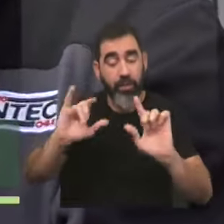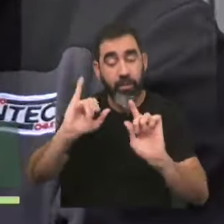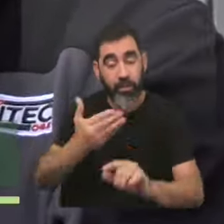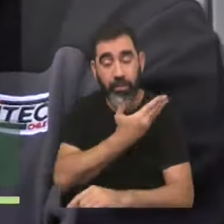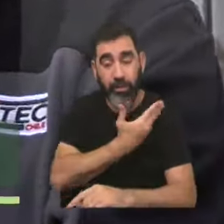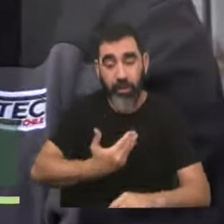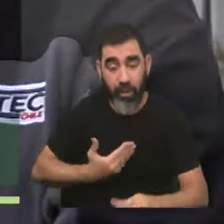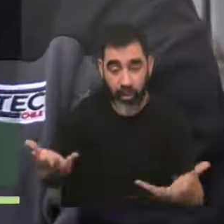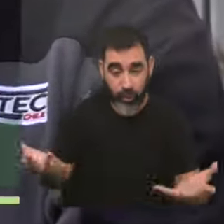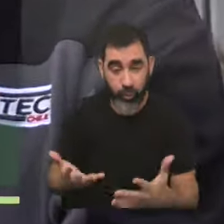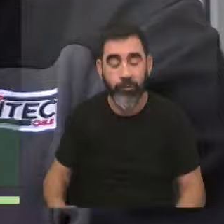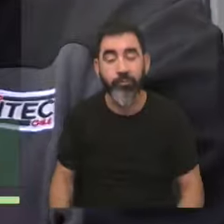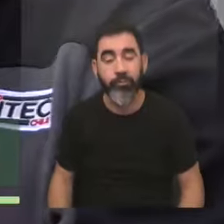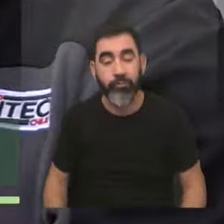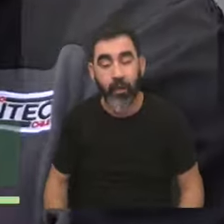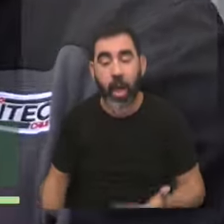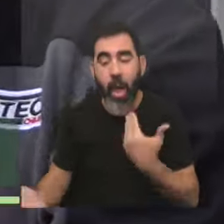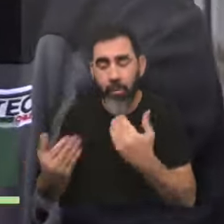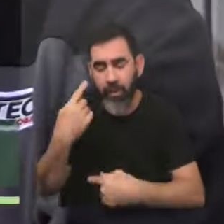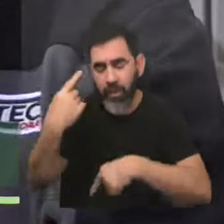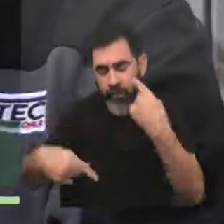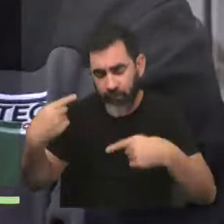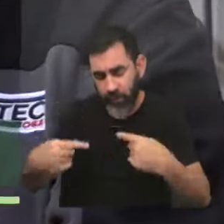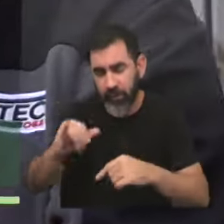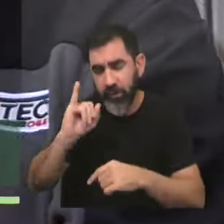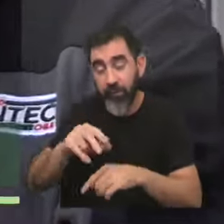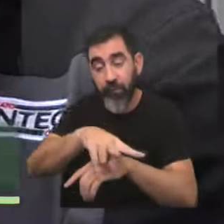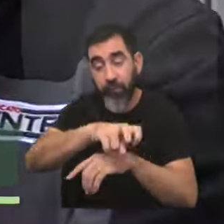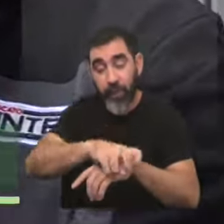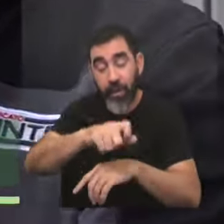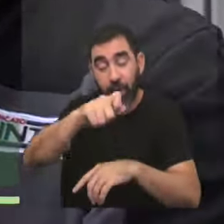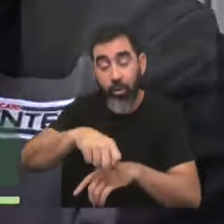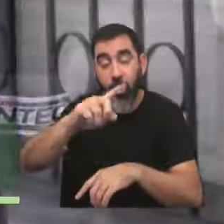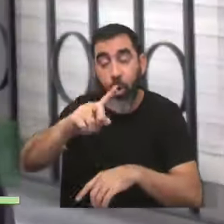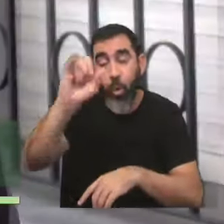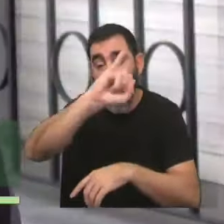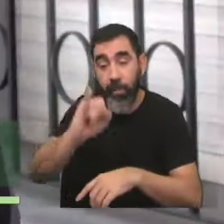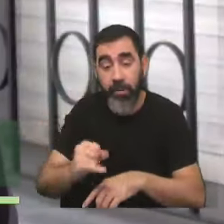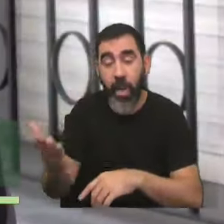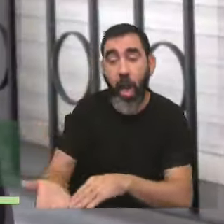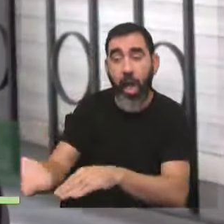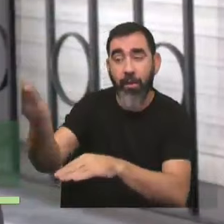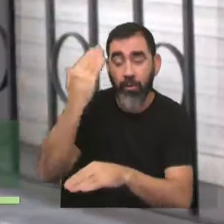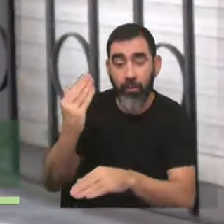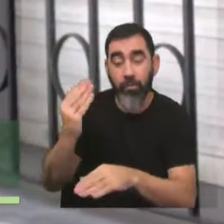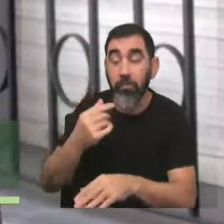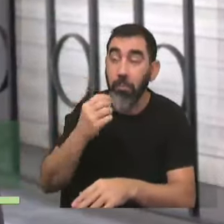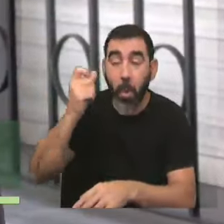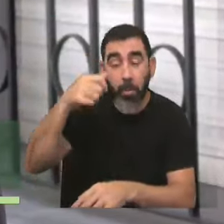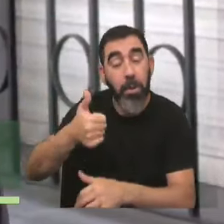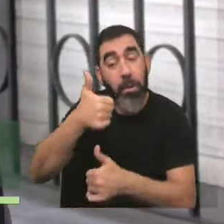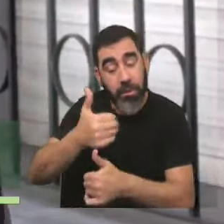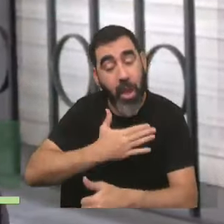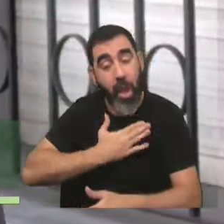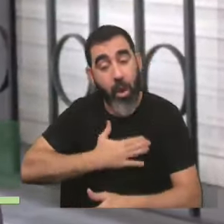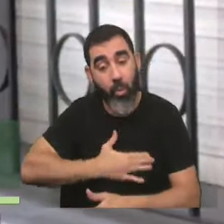propuestos ahora hemos conversado con distintos actores Incluso el fiscal de corte tanto Gómez como el anterior lo veían con buenos ojos el planteo